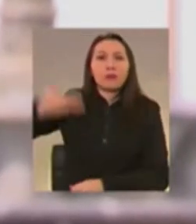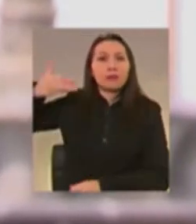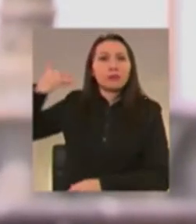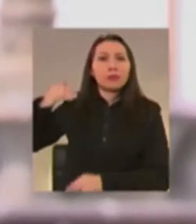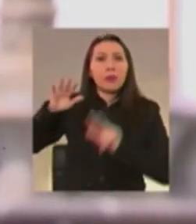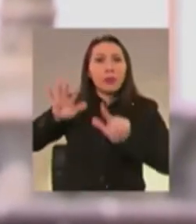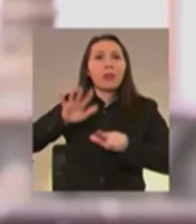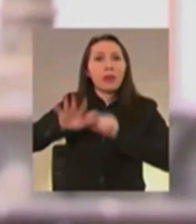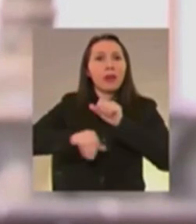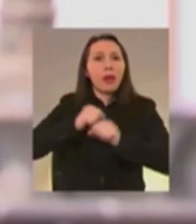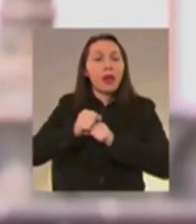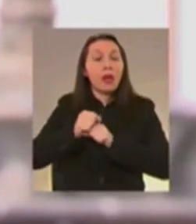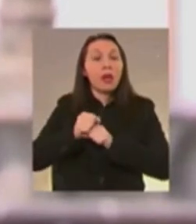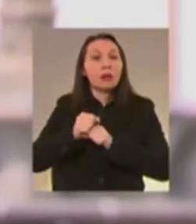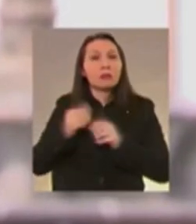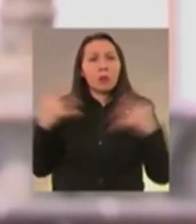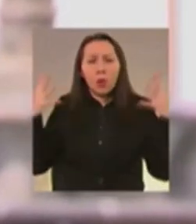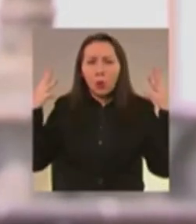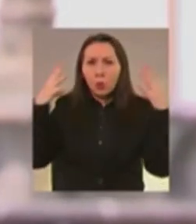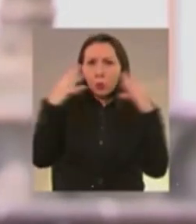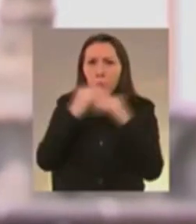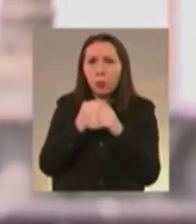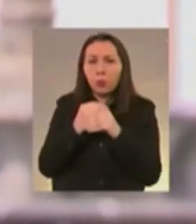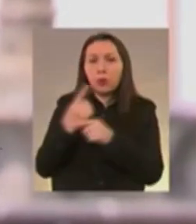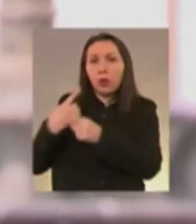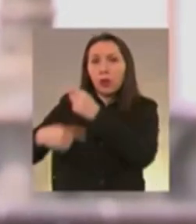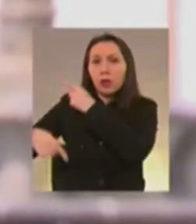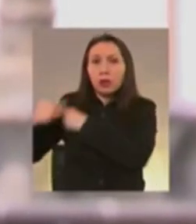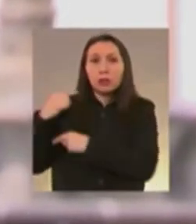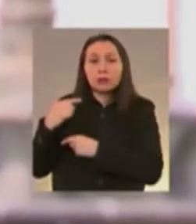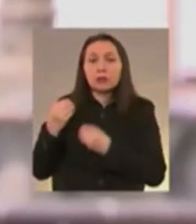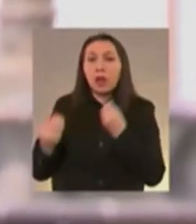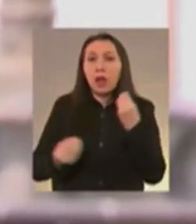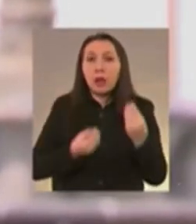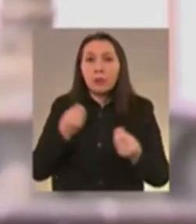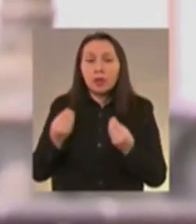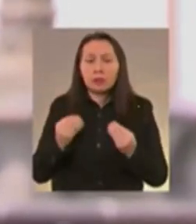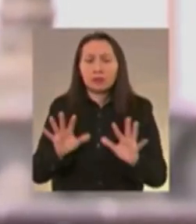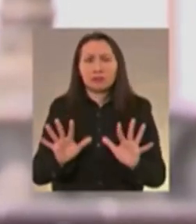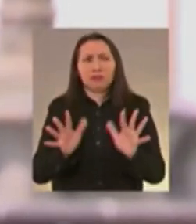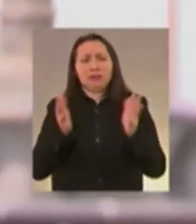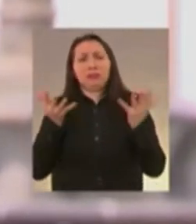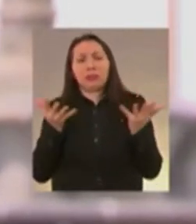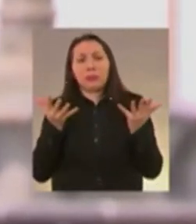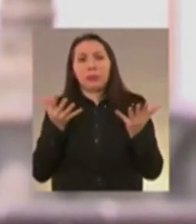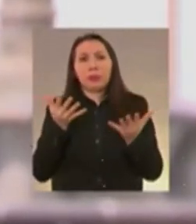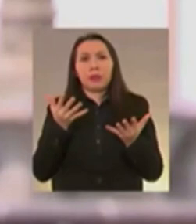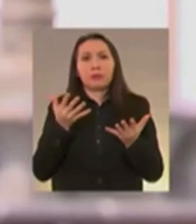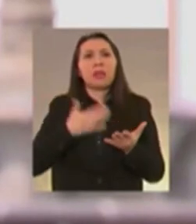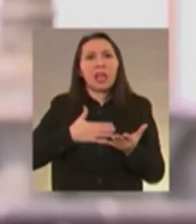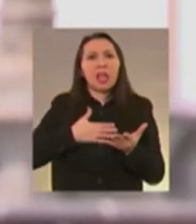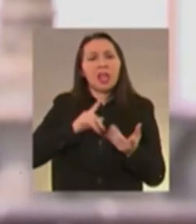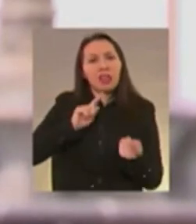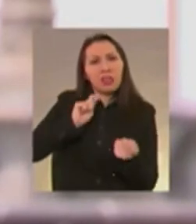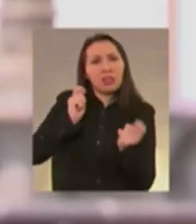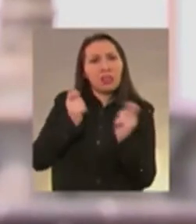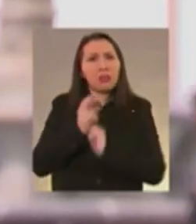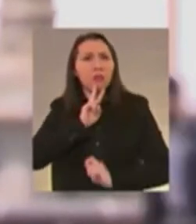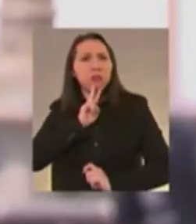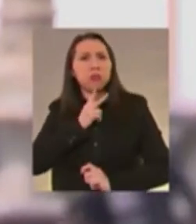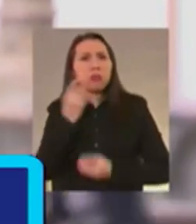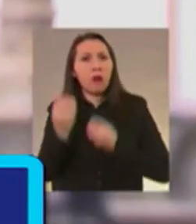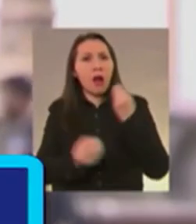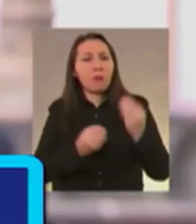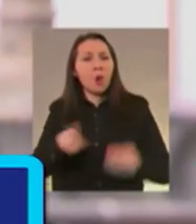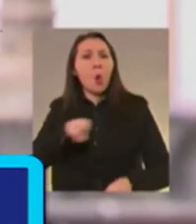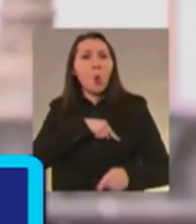17 años, más oscuro en nuestra historia. De manera insólita, se busca tergiversar los hechos y